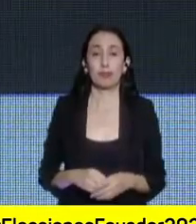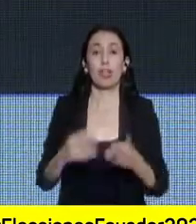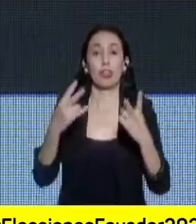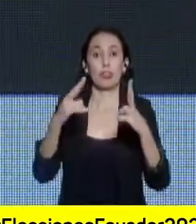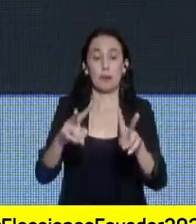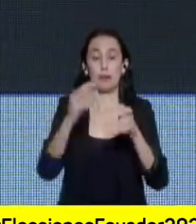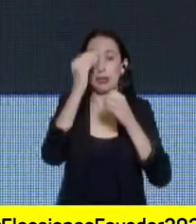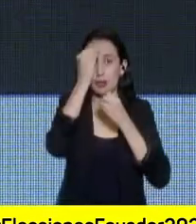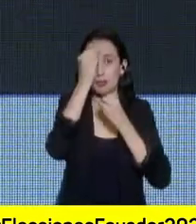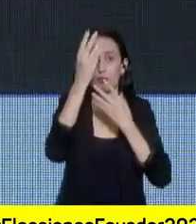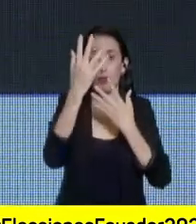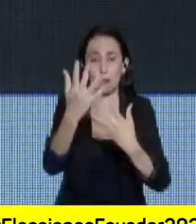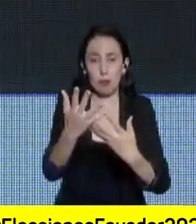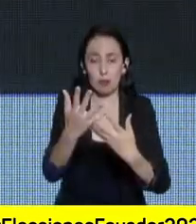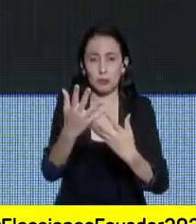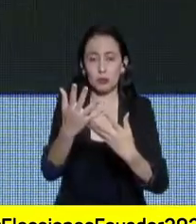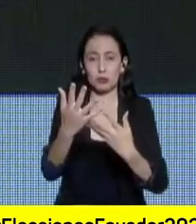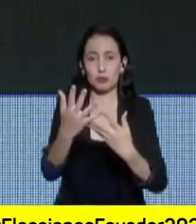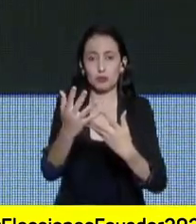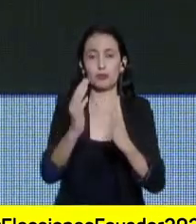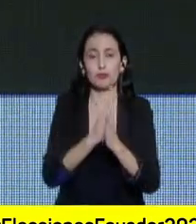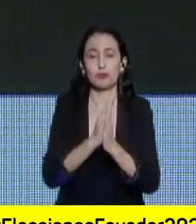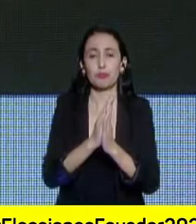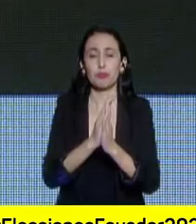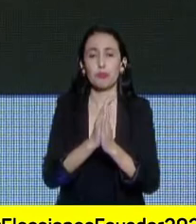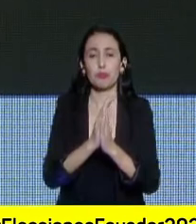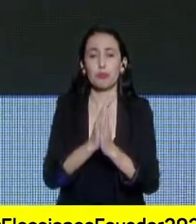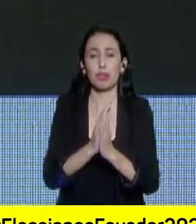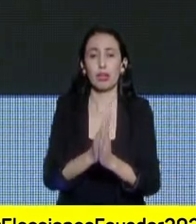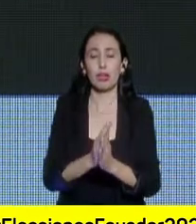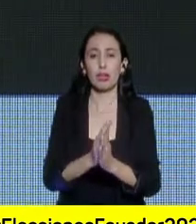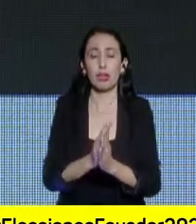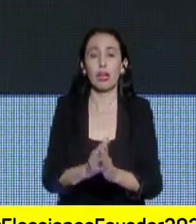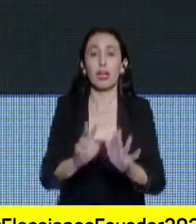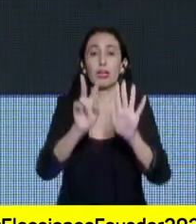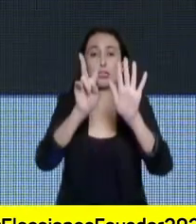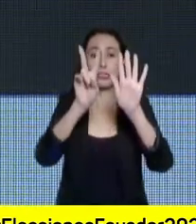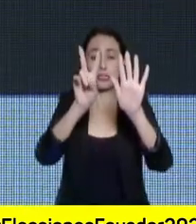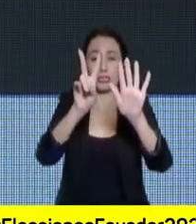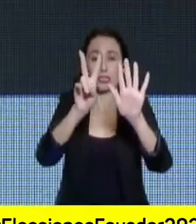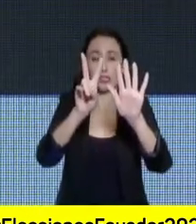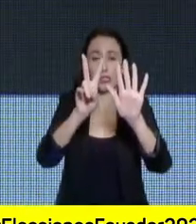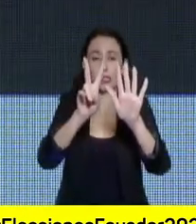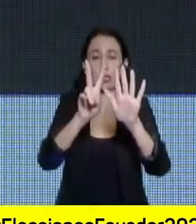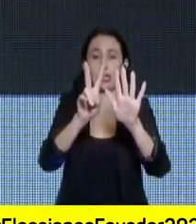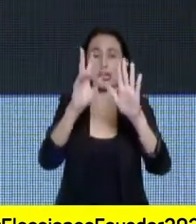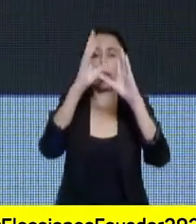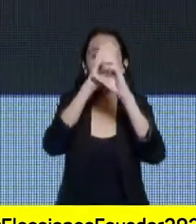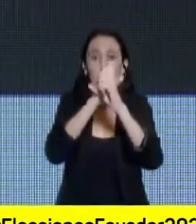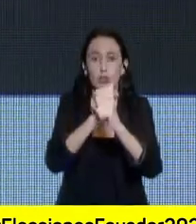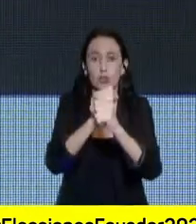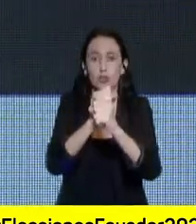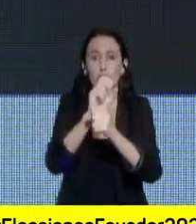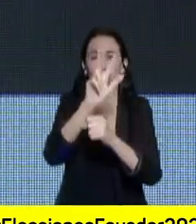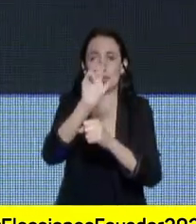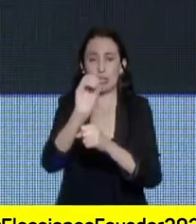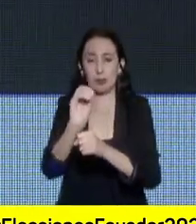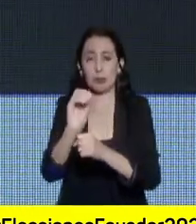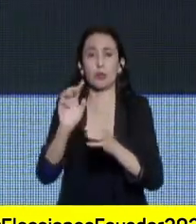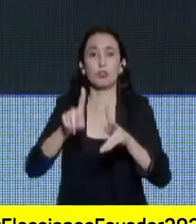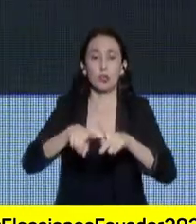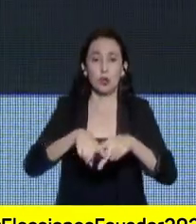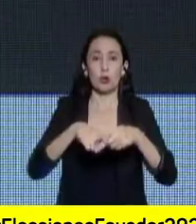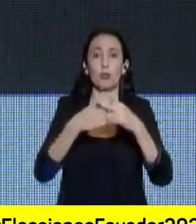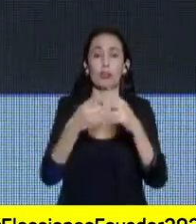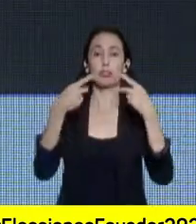Informamos a la ciudadanía que a partir de las 19:30 iniciará la difusión de